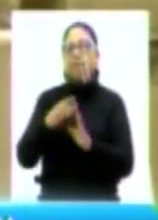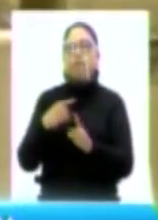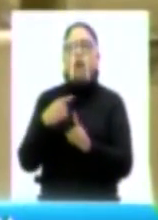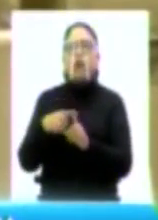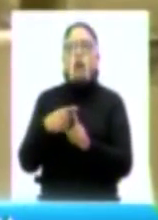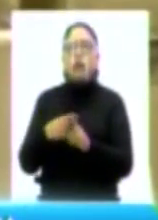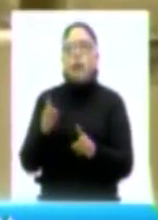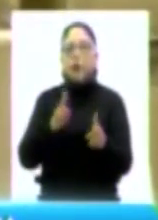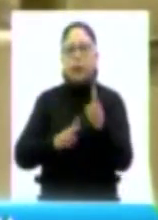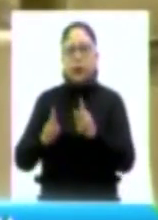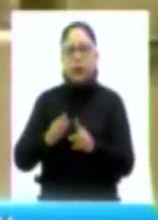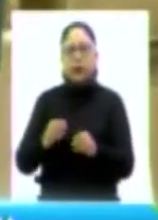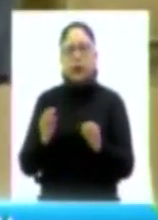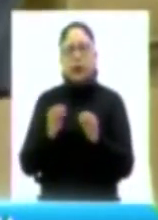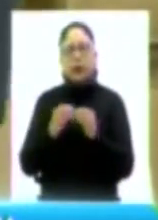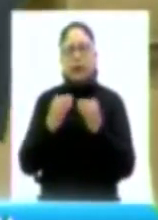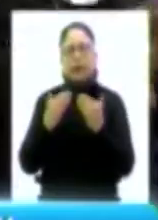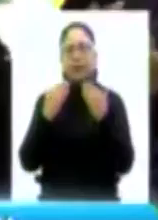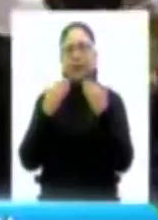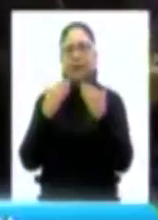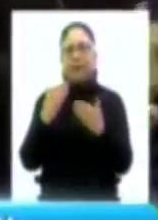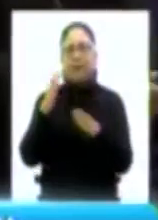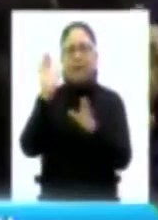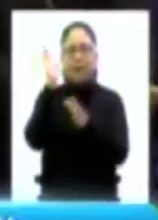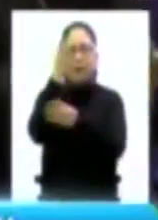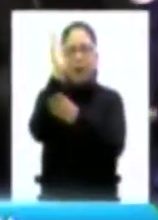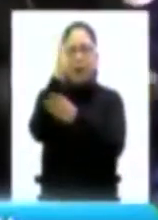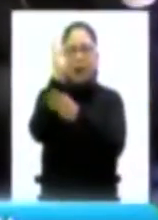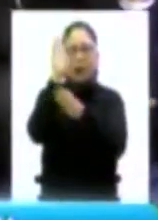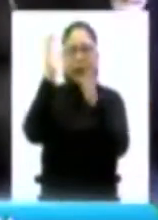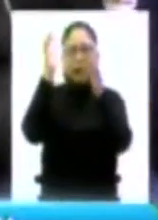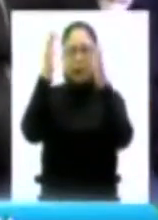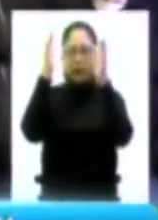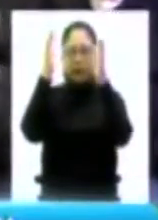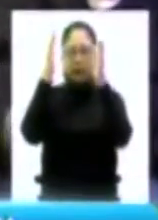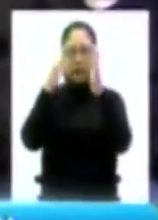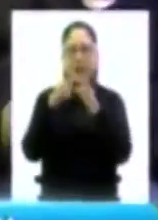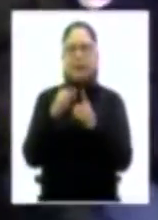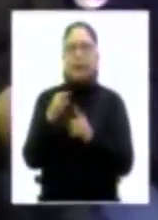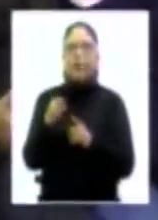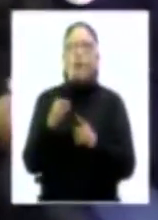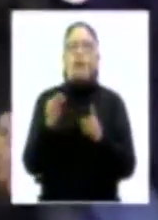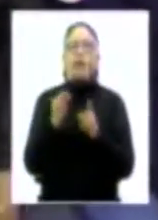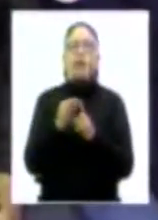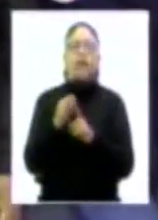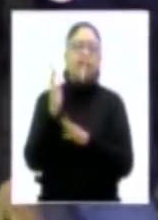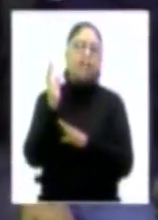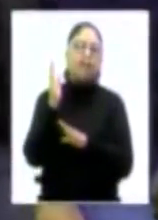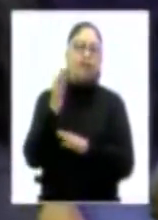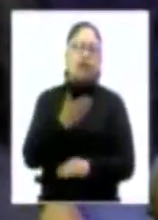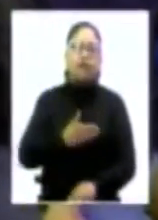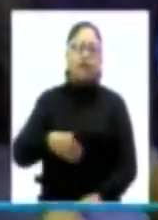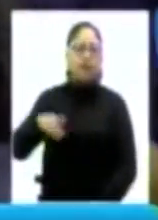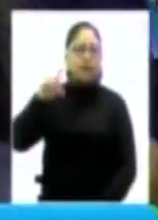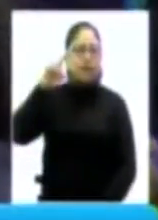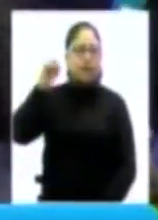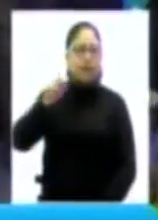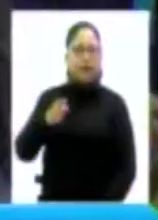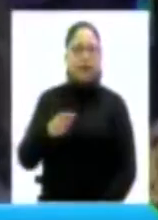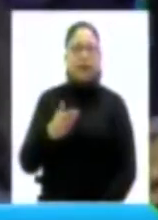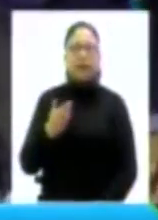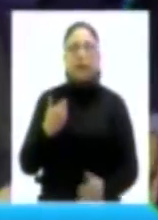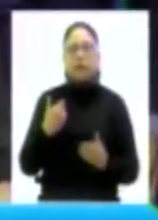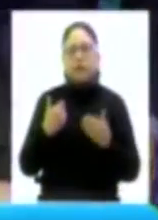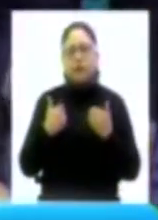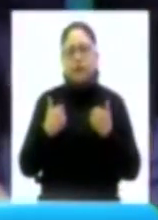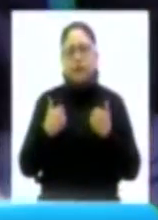población. Nada más, muchísimas gracias. Muchas gracias. Pues han sido las palabras del presidente del Estado, Luis Arce